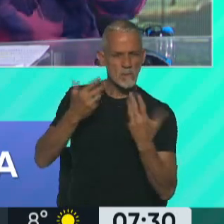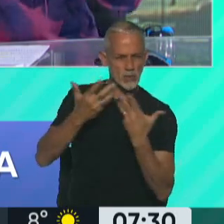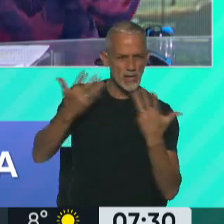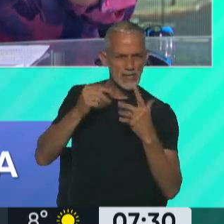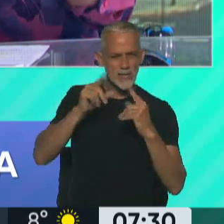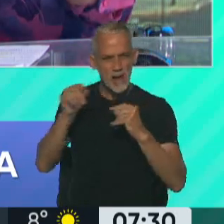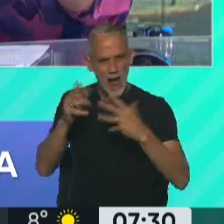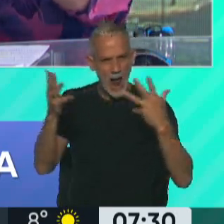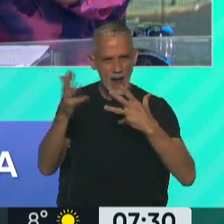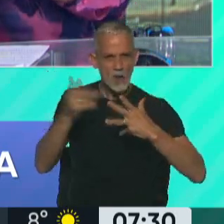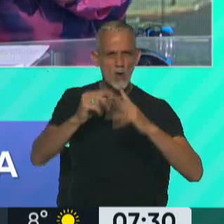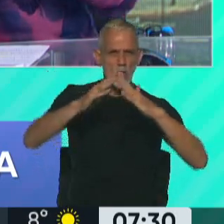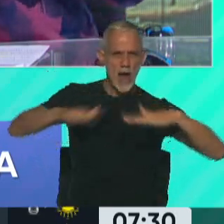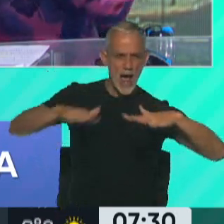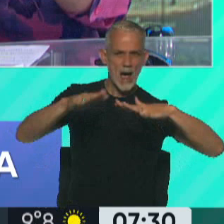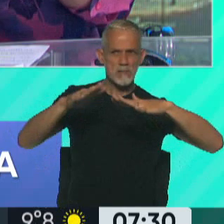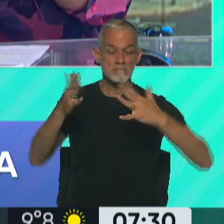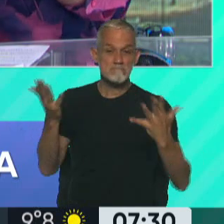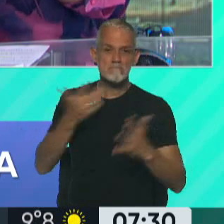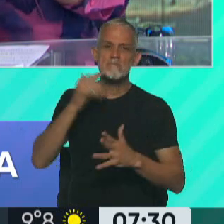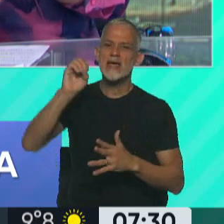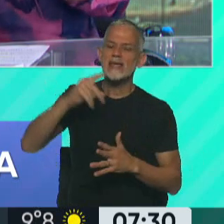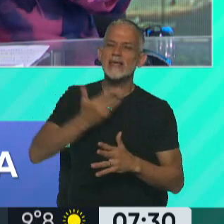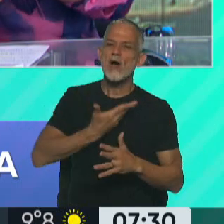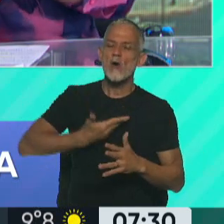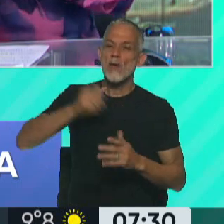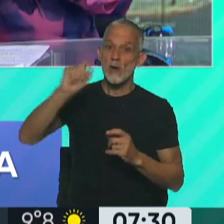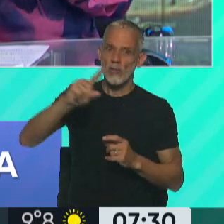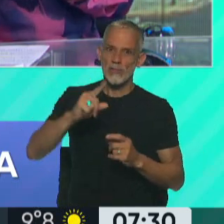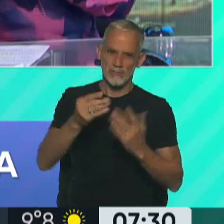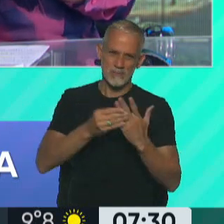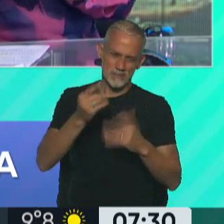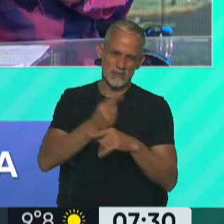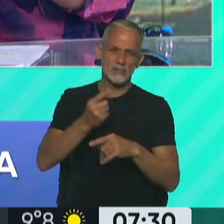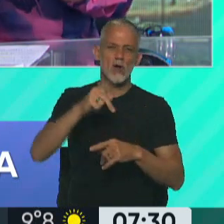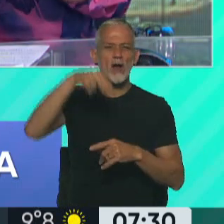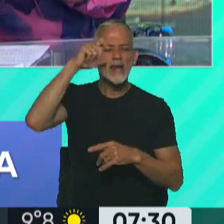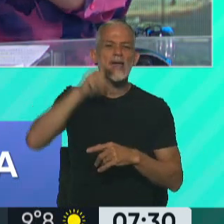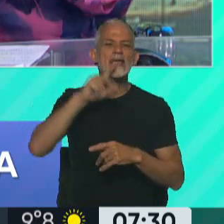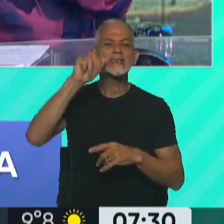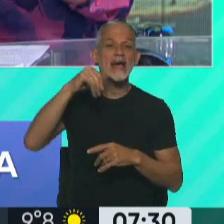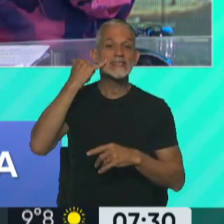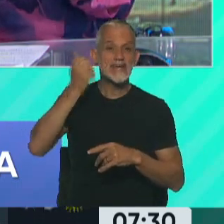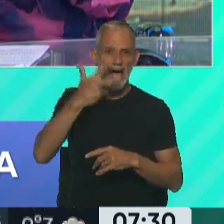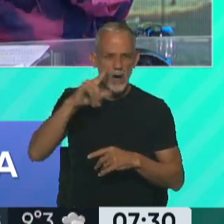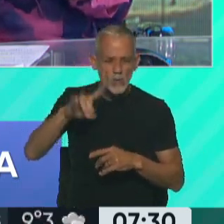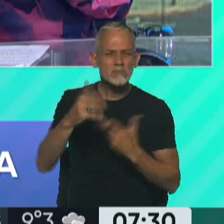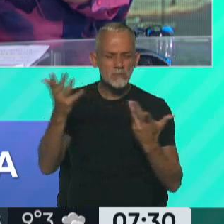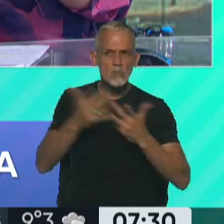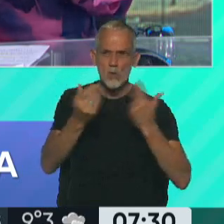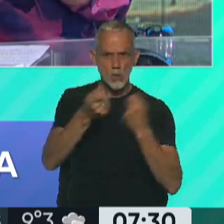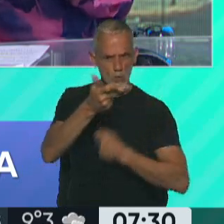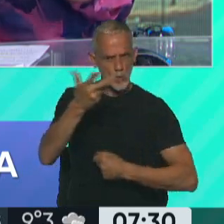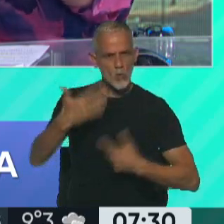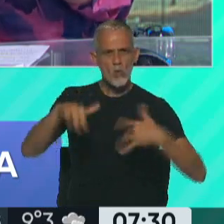algún acampe, críticas al gobierno de Netanyahu, pero esta vez en Tel Aviv, la verdad, la protesta fue bastante numerosa. Vamos a